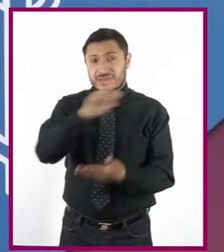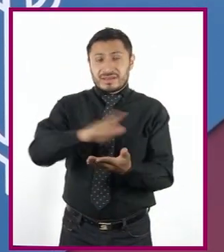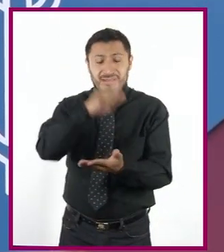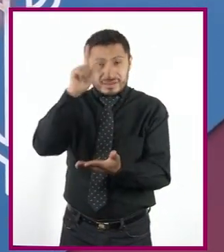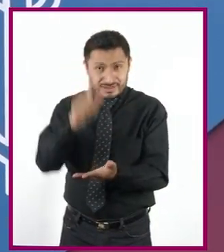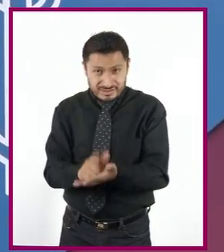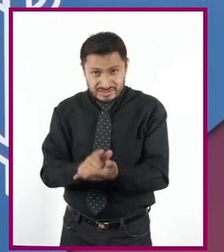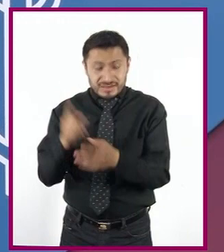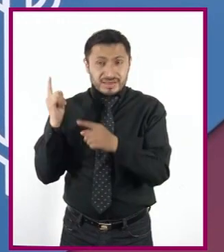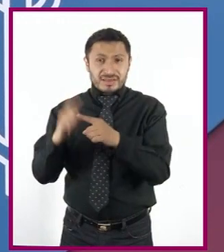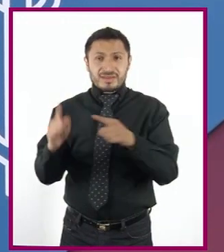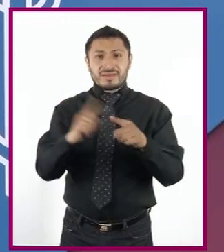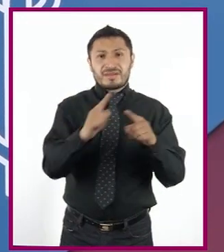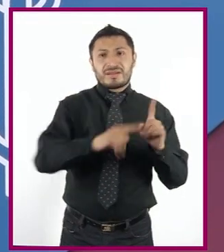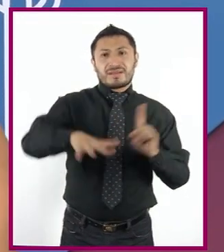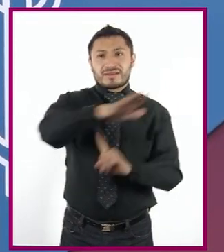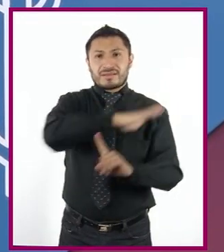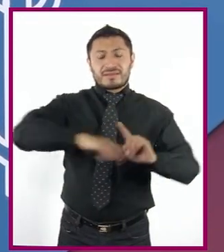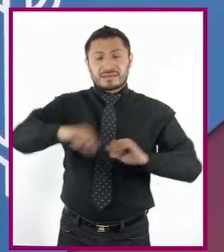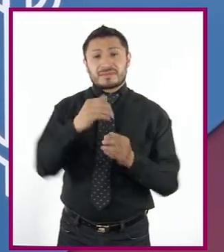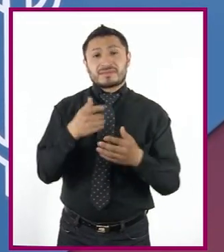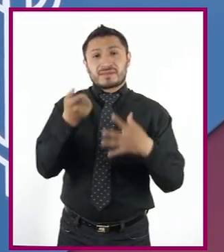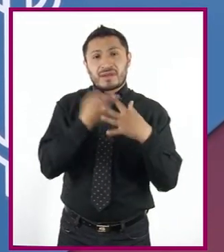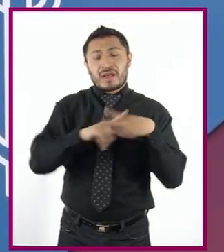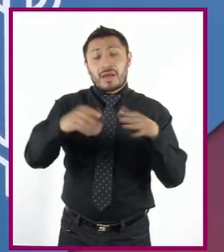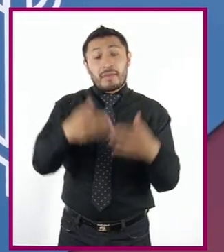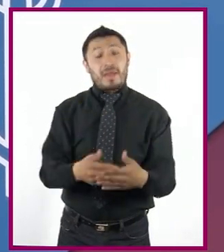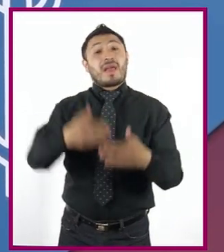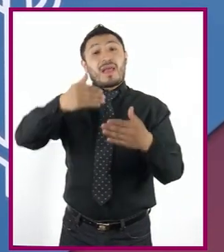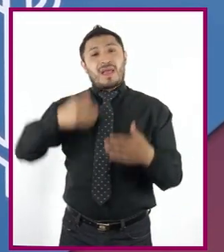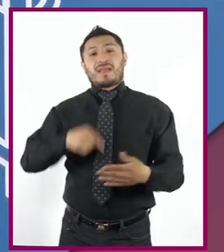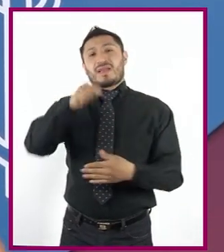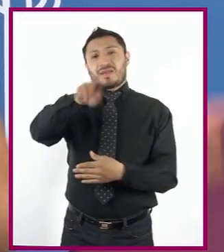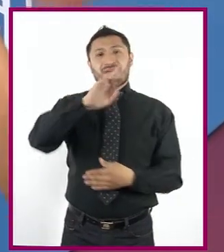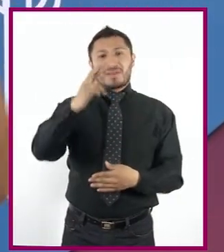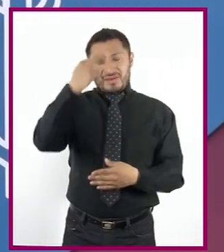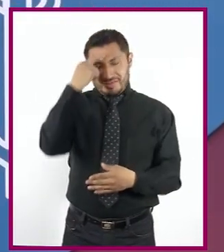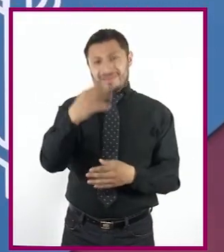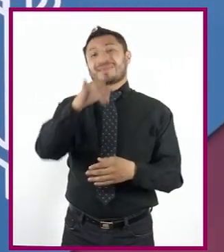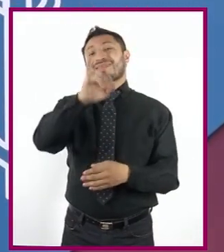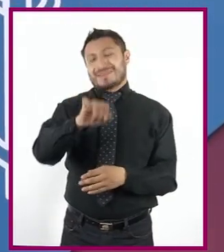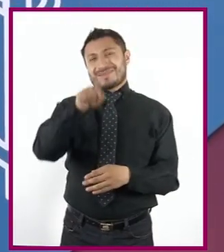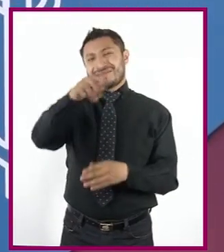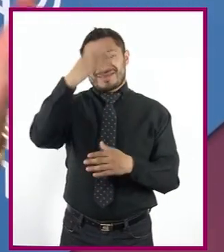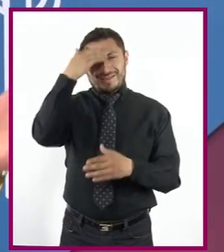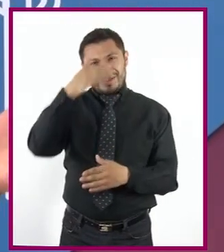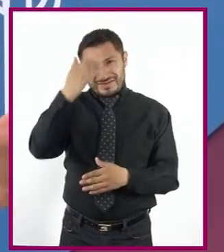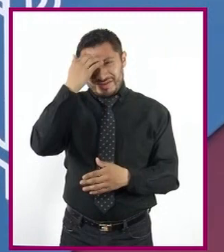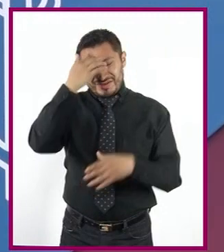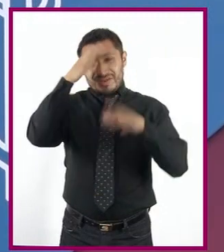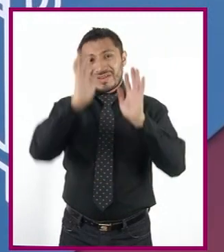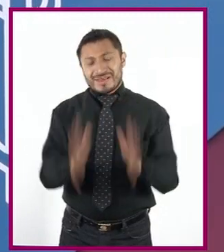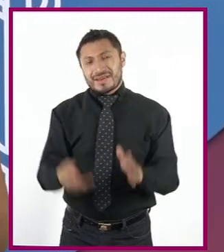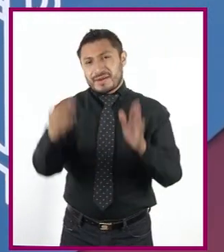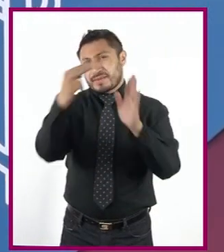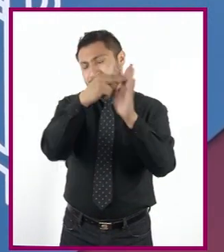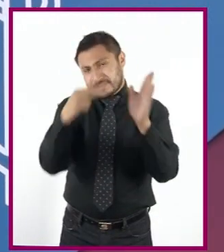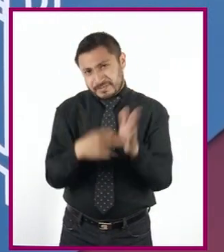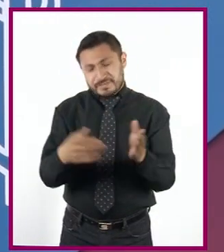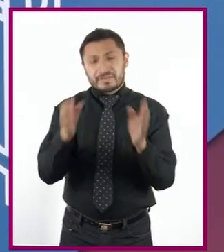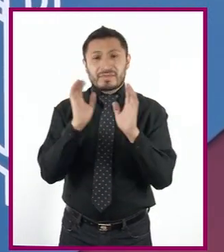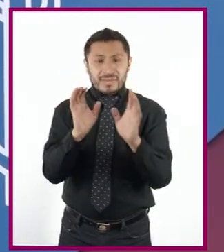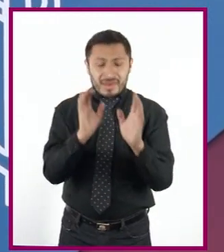contextos. Antes de iniciar, les recuerdo que además de las medidas higiénicas que ya conocemos, como el uso correcto